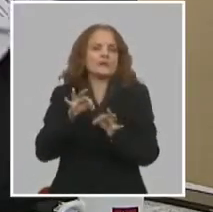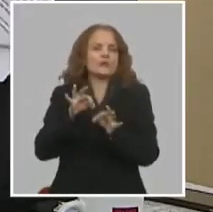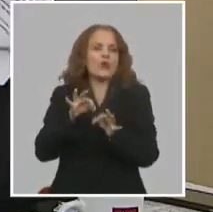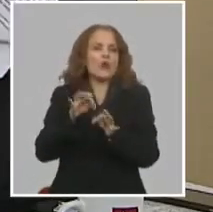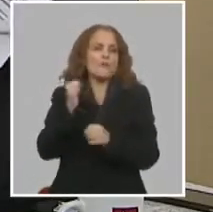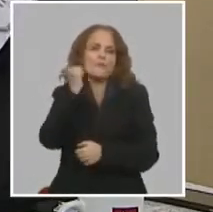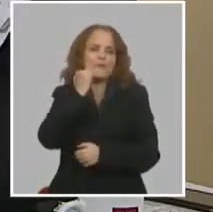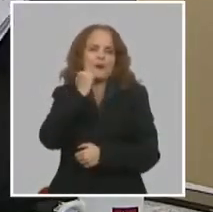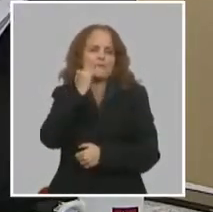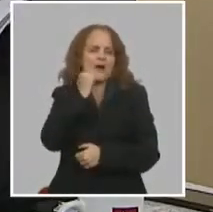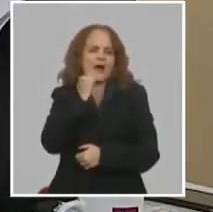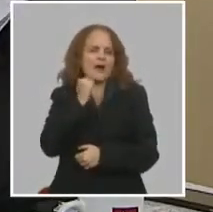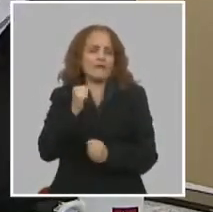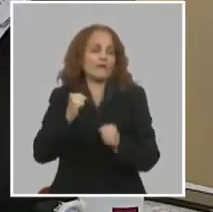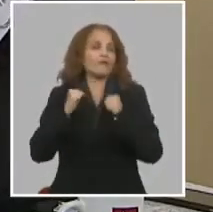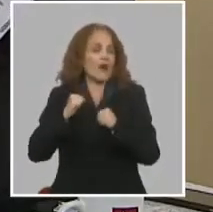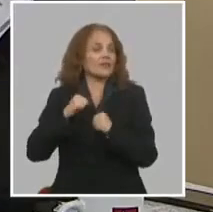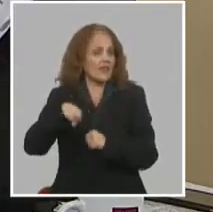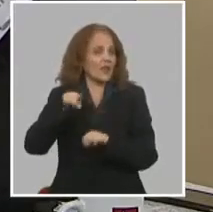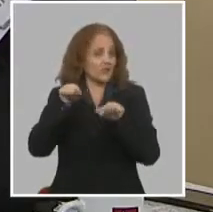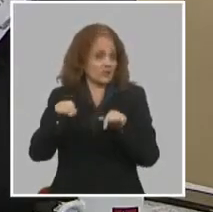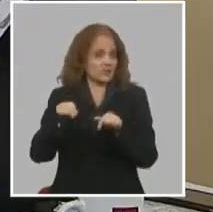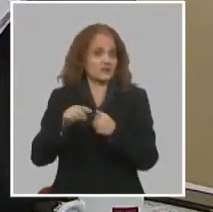más difíciles de enfrentar?